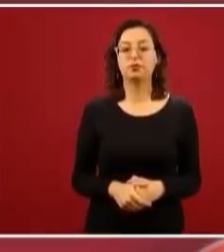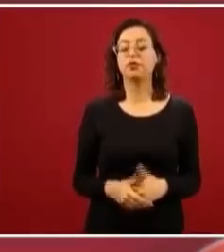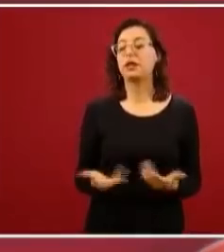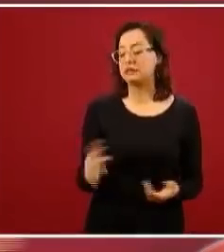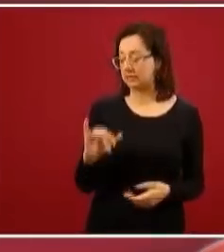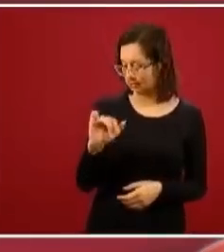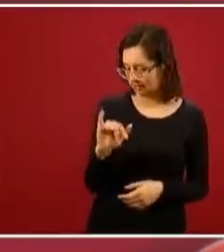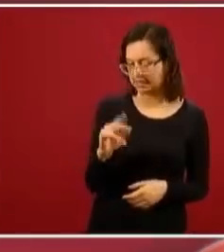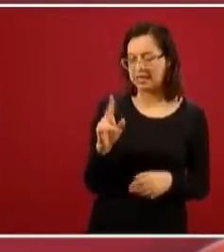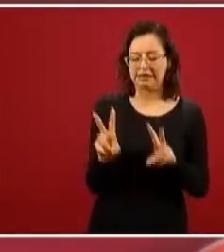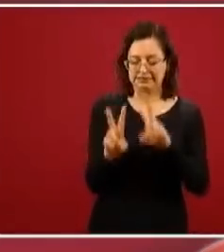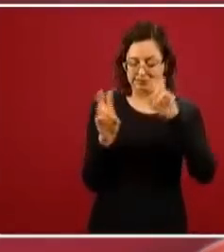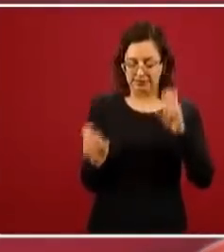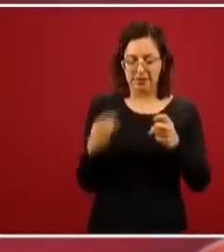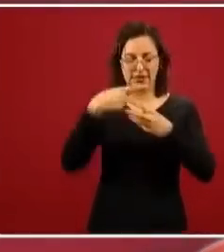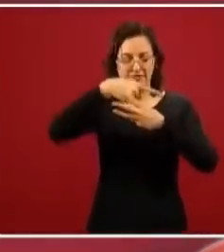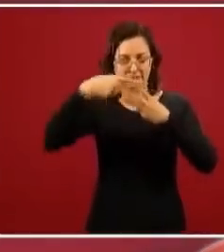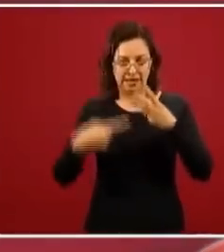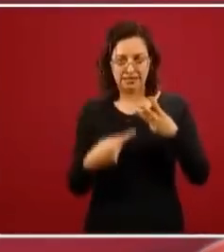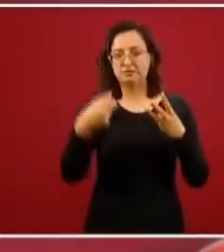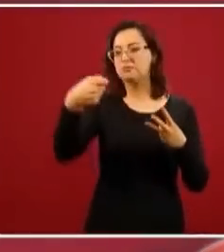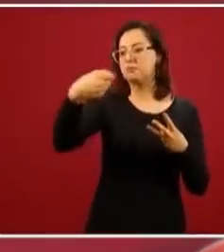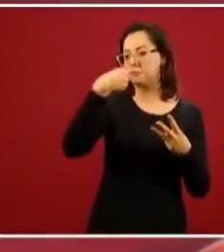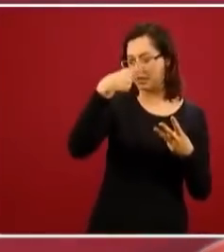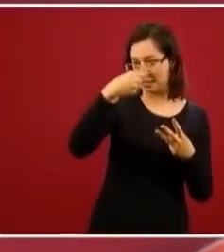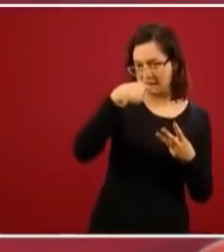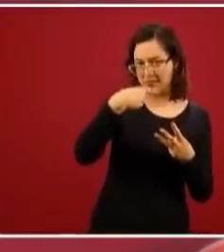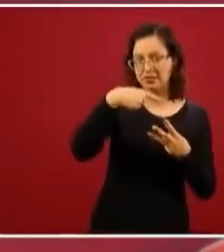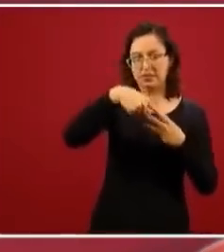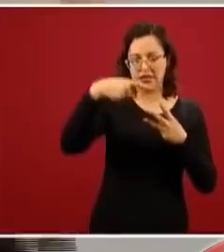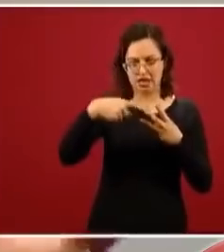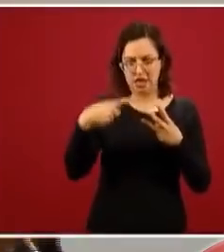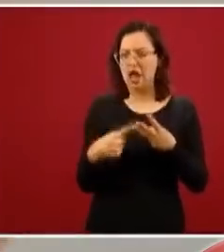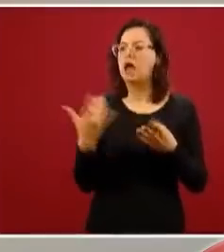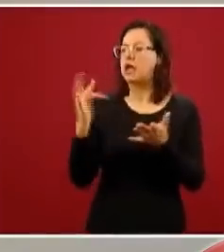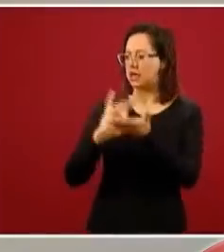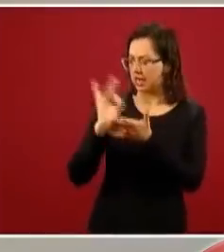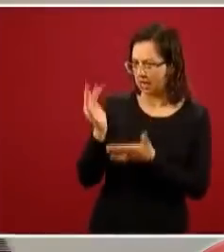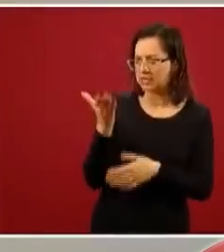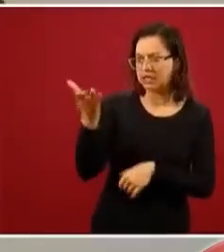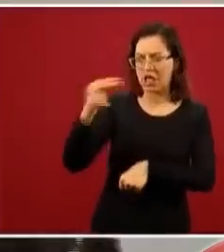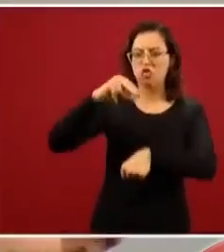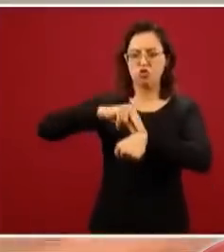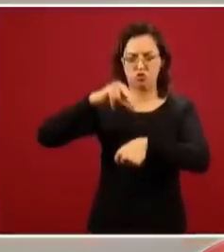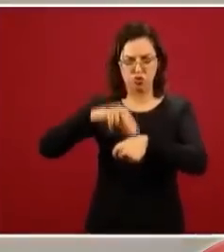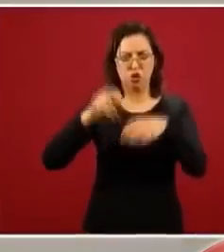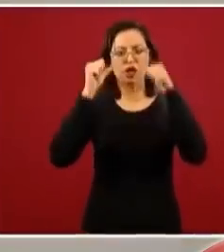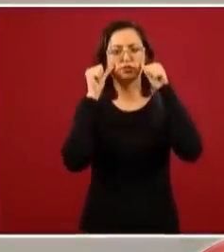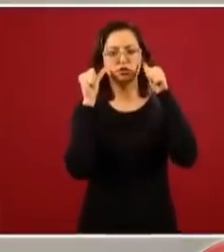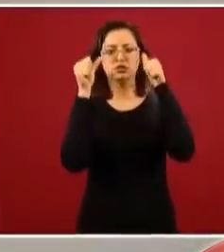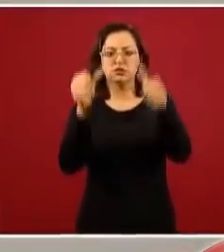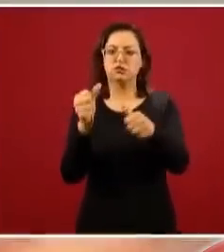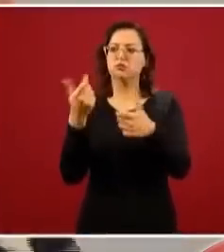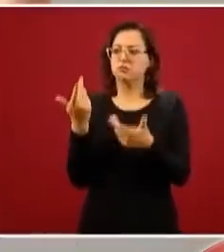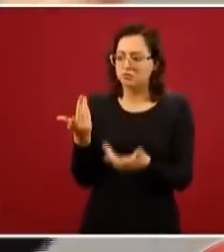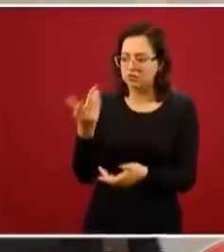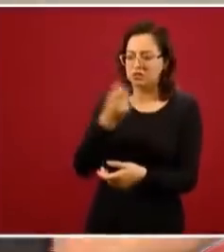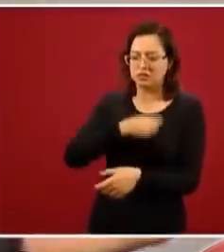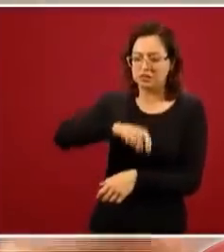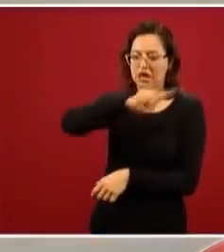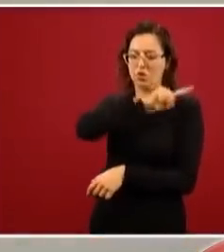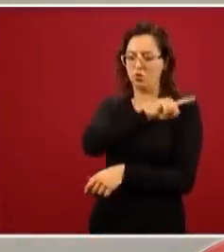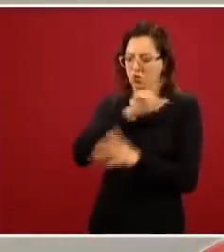vincristina. Lo hemos estado diciendo, gracias a este médico que está actuando por la salud de sus pacientes y